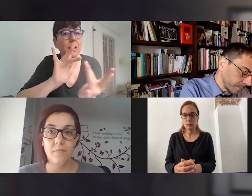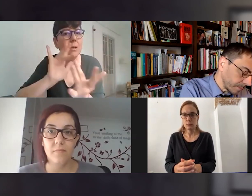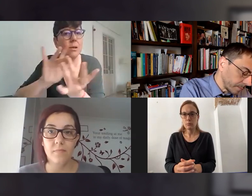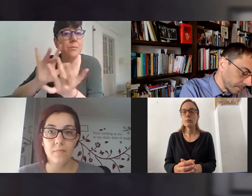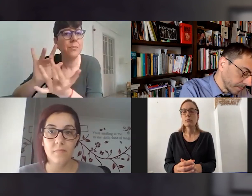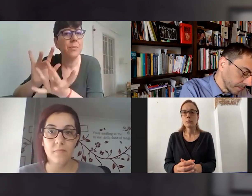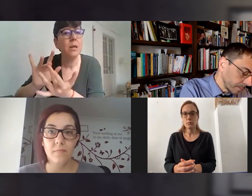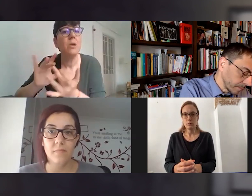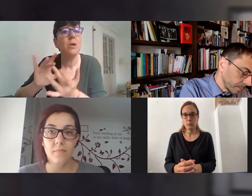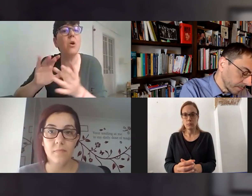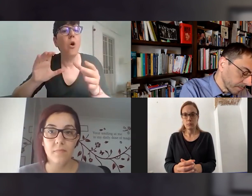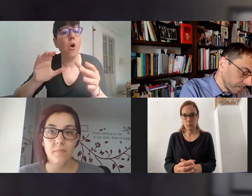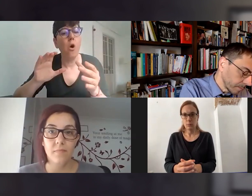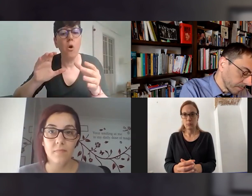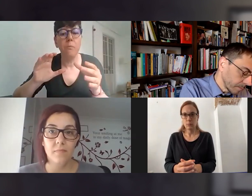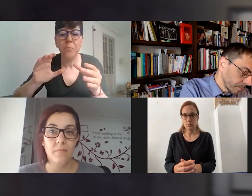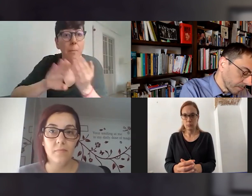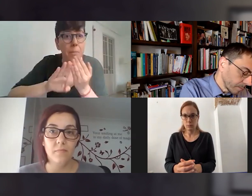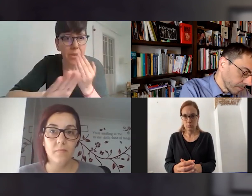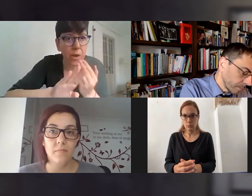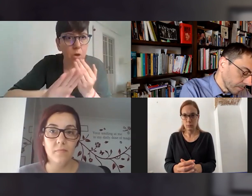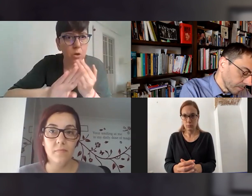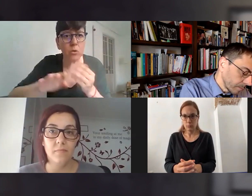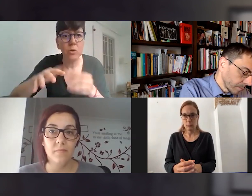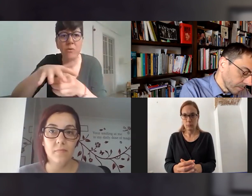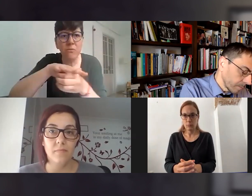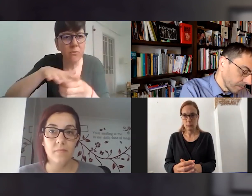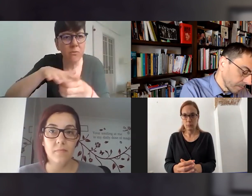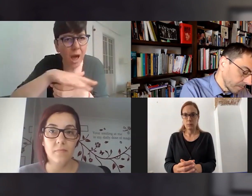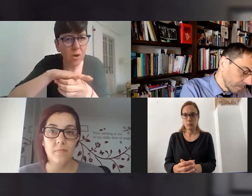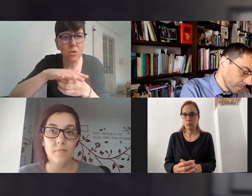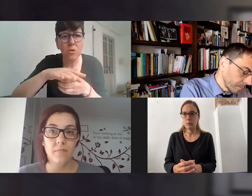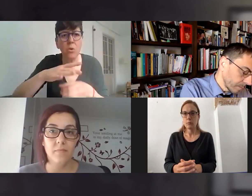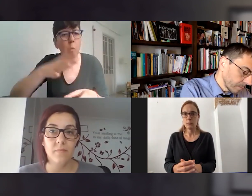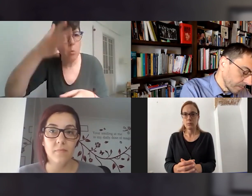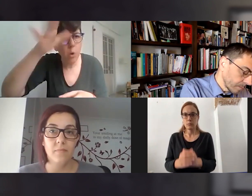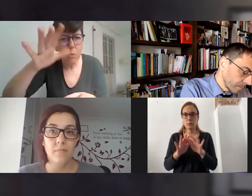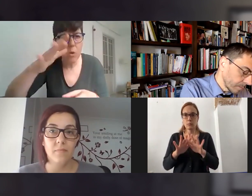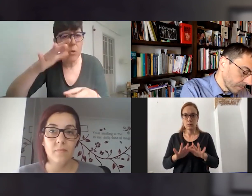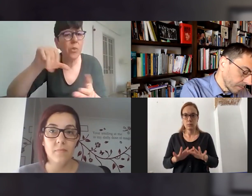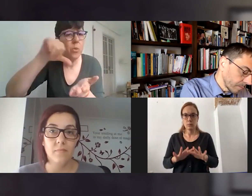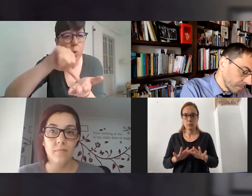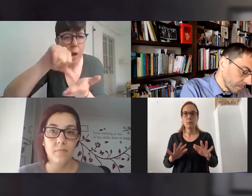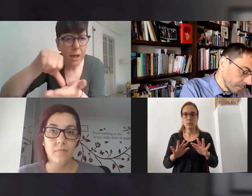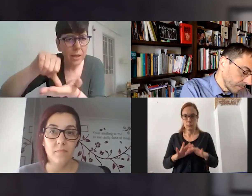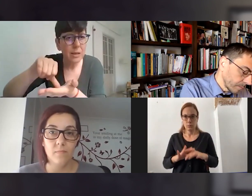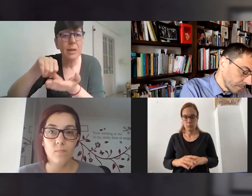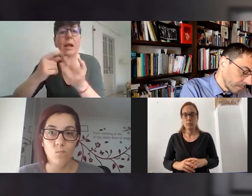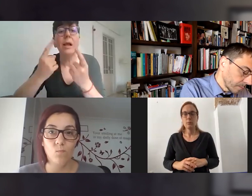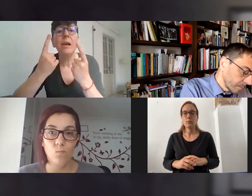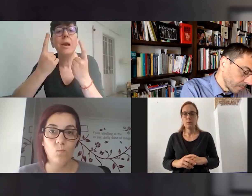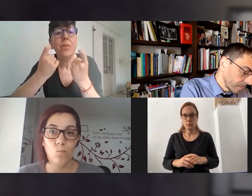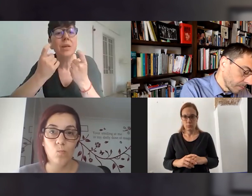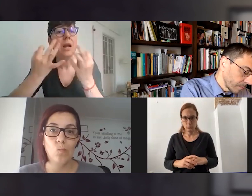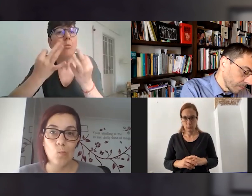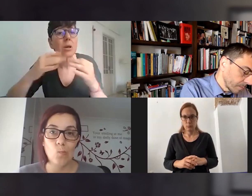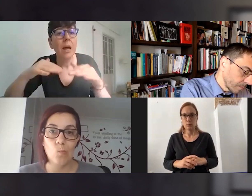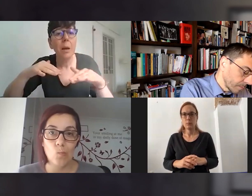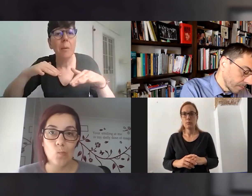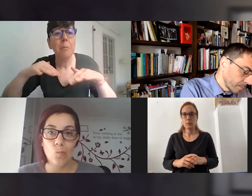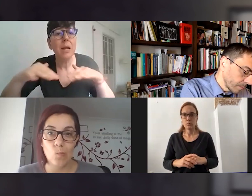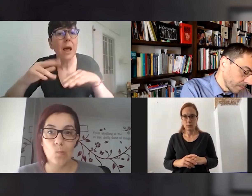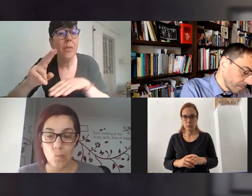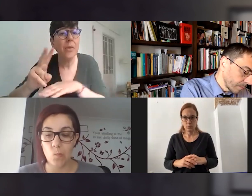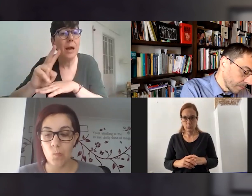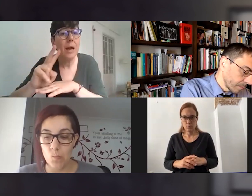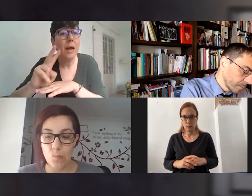para recuperar todo lo que hemos venido arrastrando hasta ahora y ir fomentando estas iniciativas desde los pueblos, desde las ciudades,